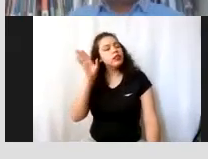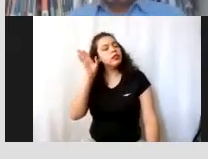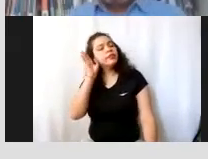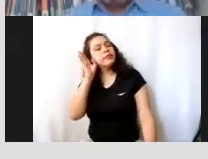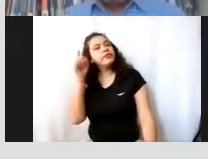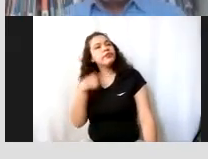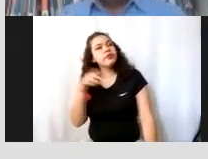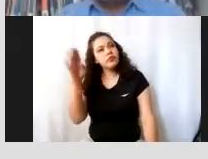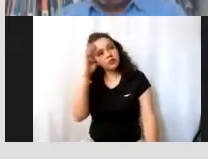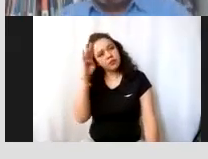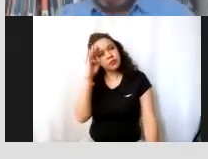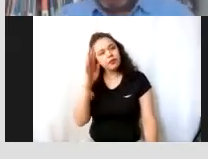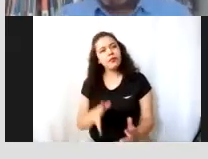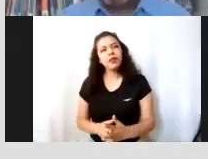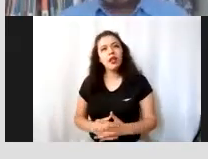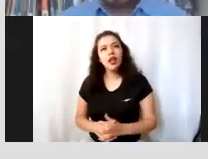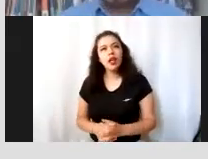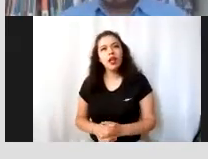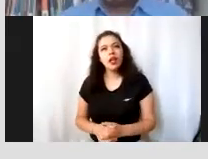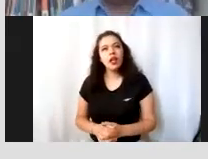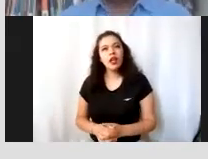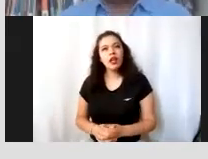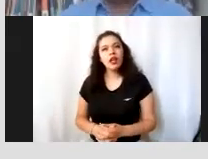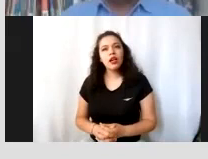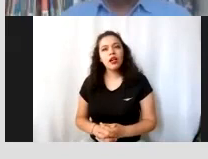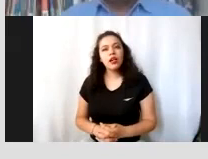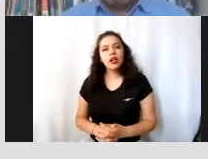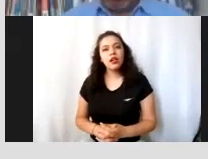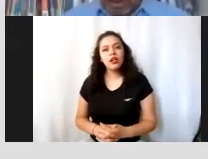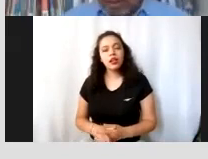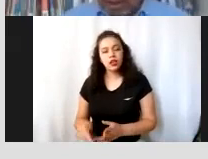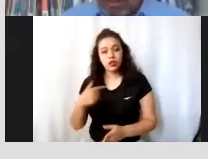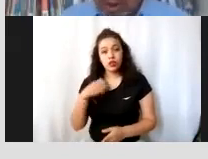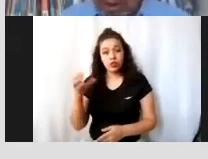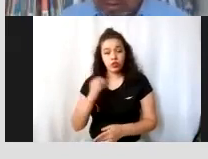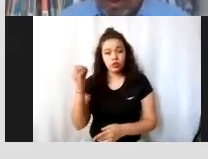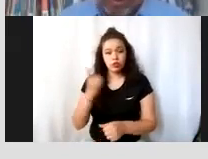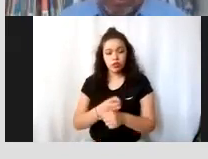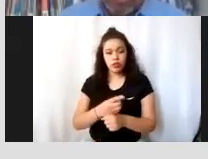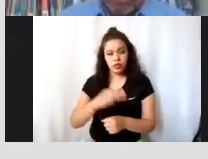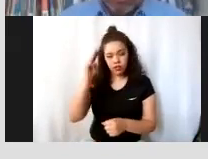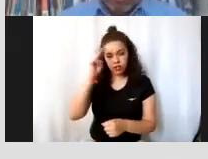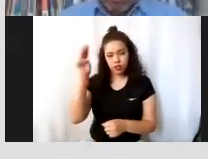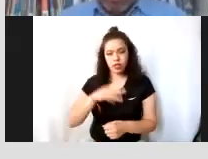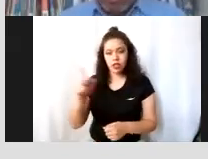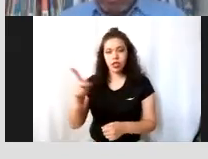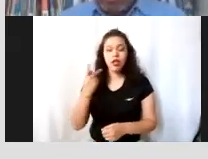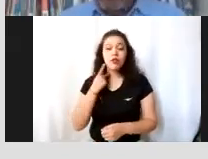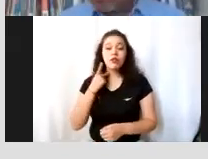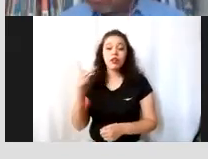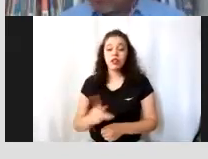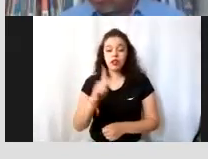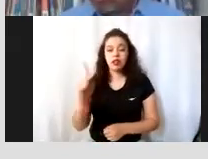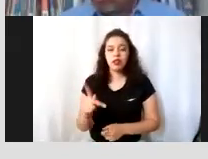pensando, en mi caso, tuve la oportunidad de estudiar la maestría en políticas públicas